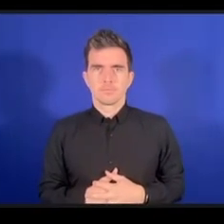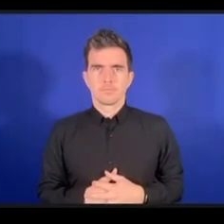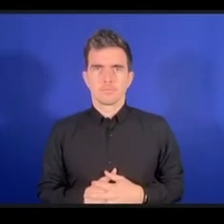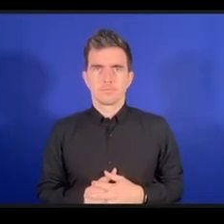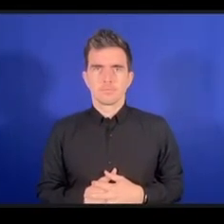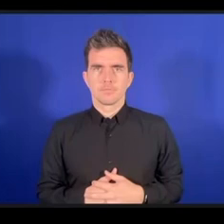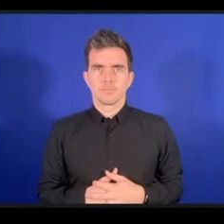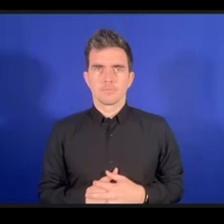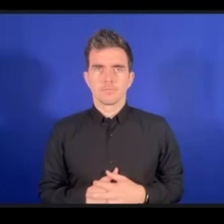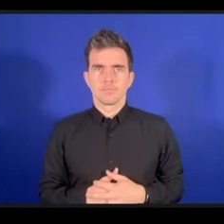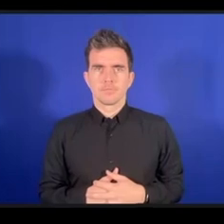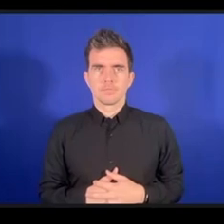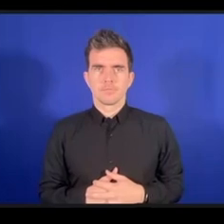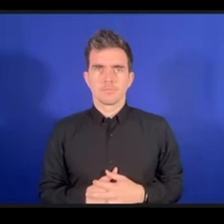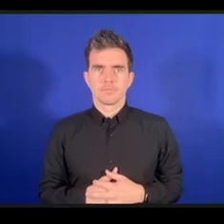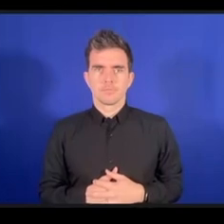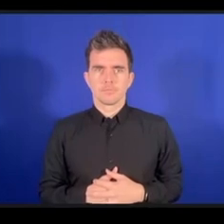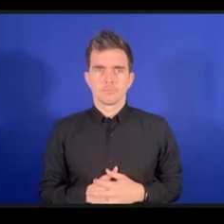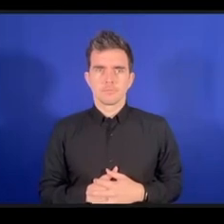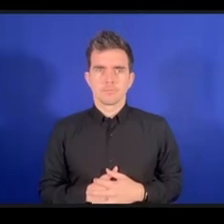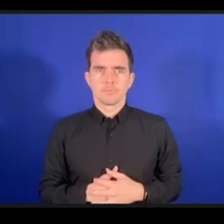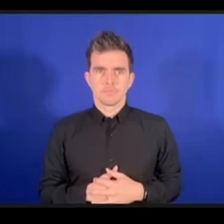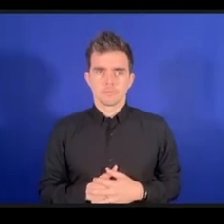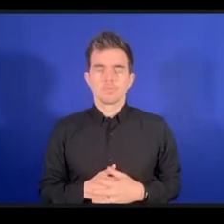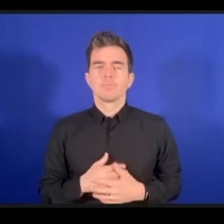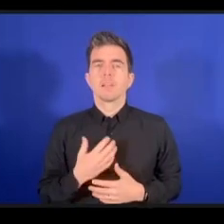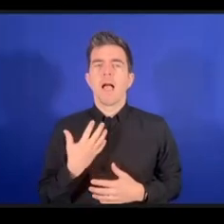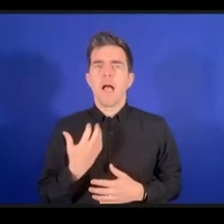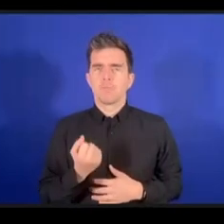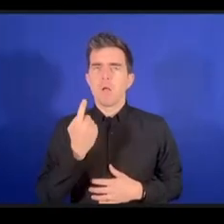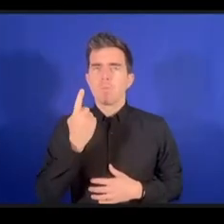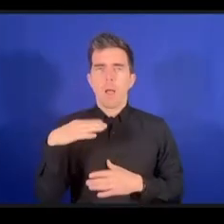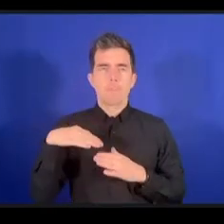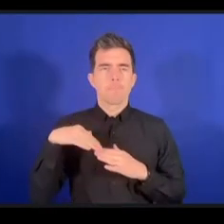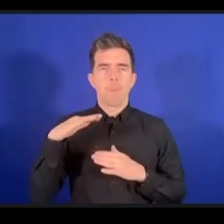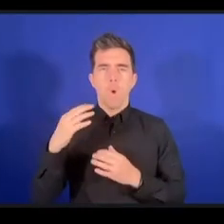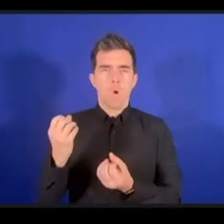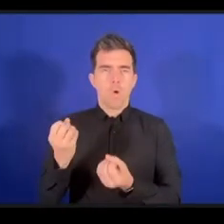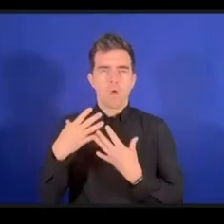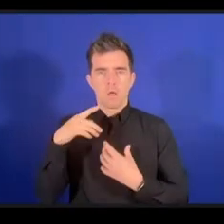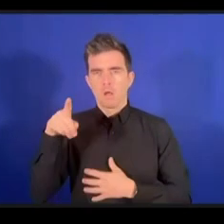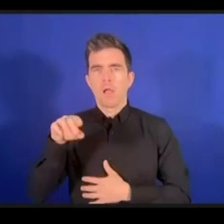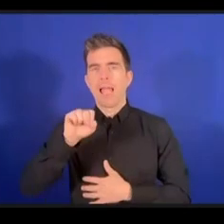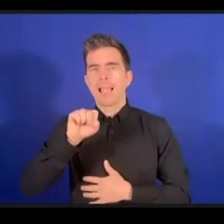adelante tenemos otro comentario en zoom nevis por favor